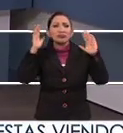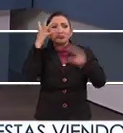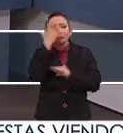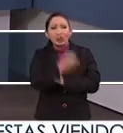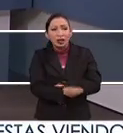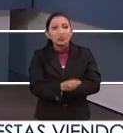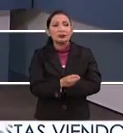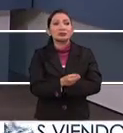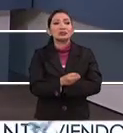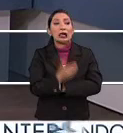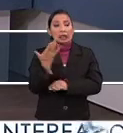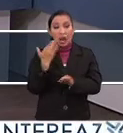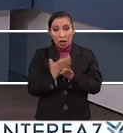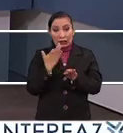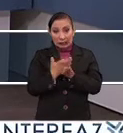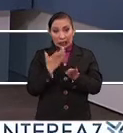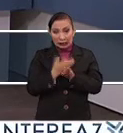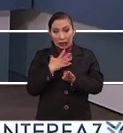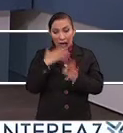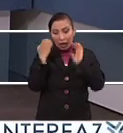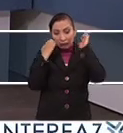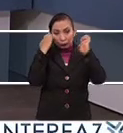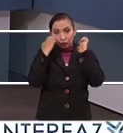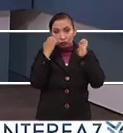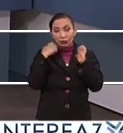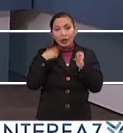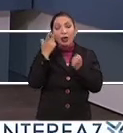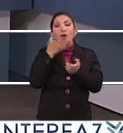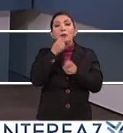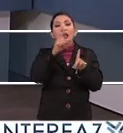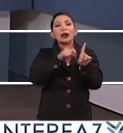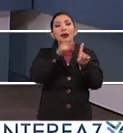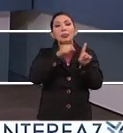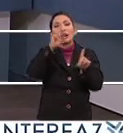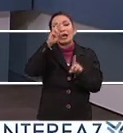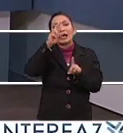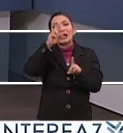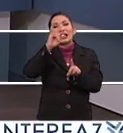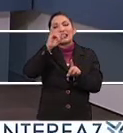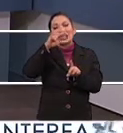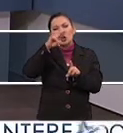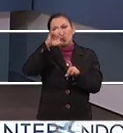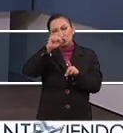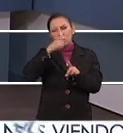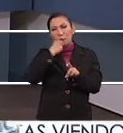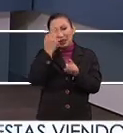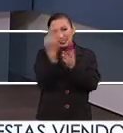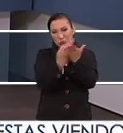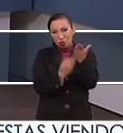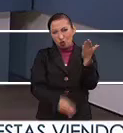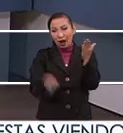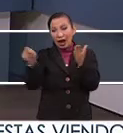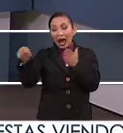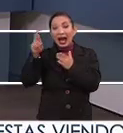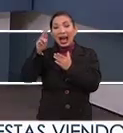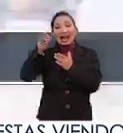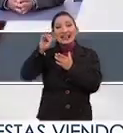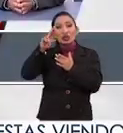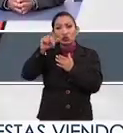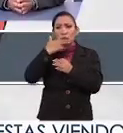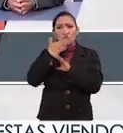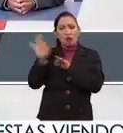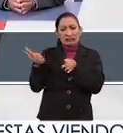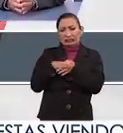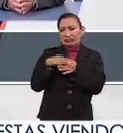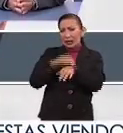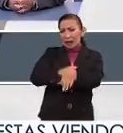fascinante y que ahorita está exponiendo algo del caricaturista, del monero Ríos, ¿no? Así es. Bueno, Ríos fue también una gente muy